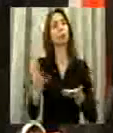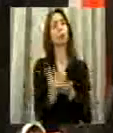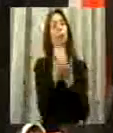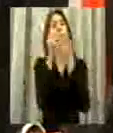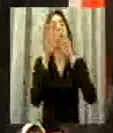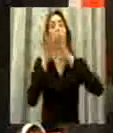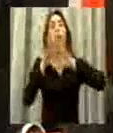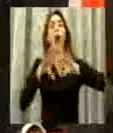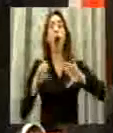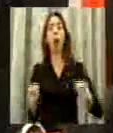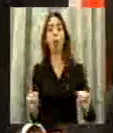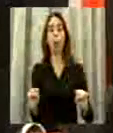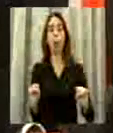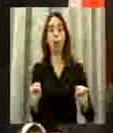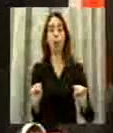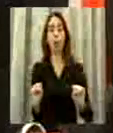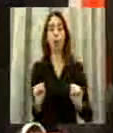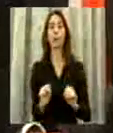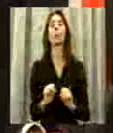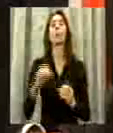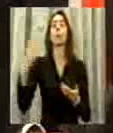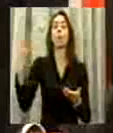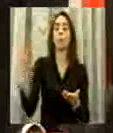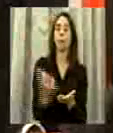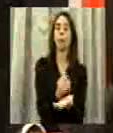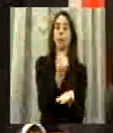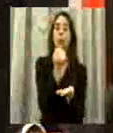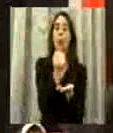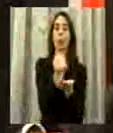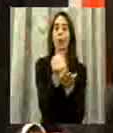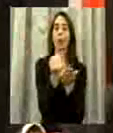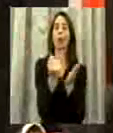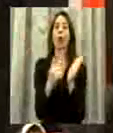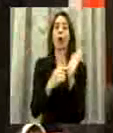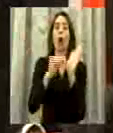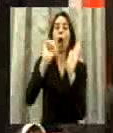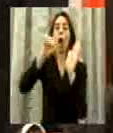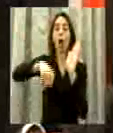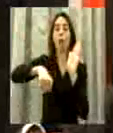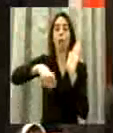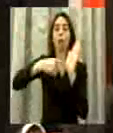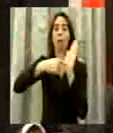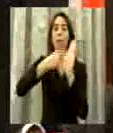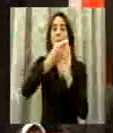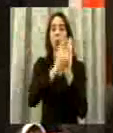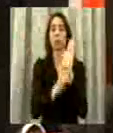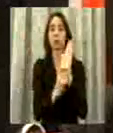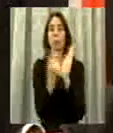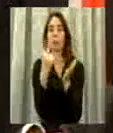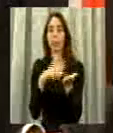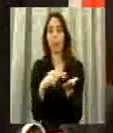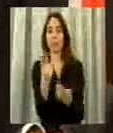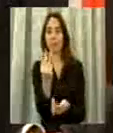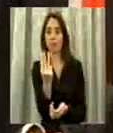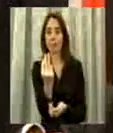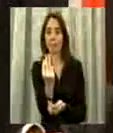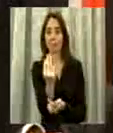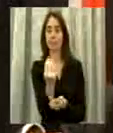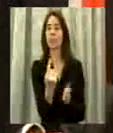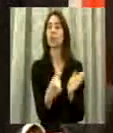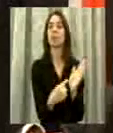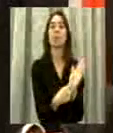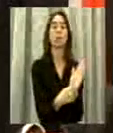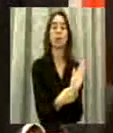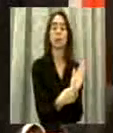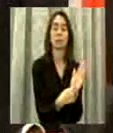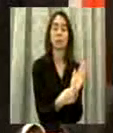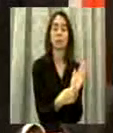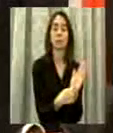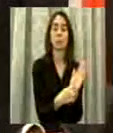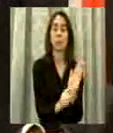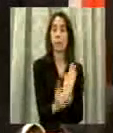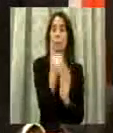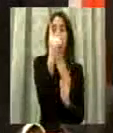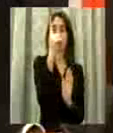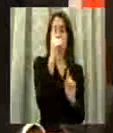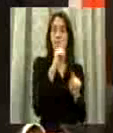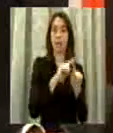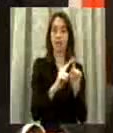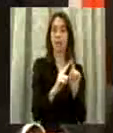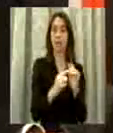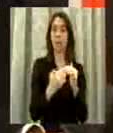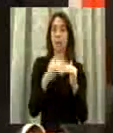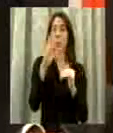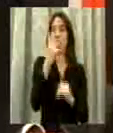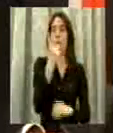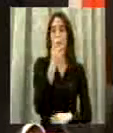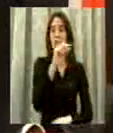acuerdo y logramos aprobar el presupuesto 2013, en que va, por primera vez, más